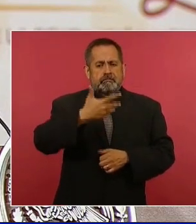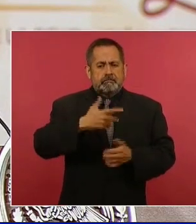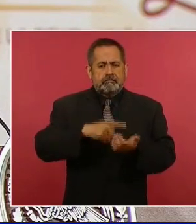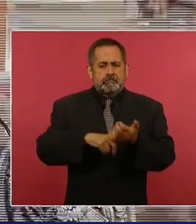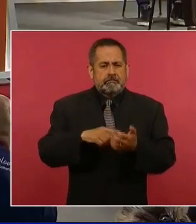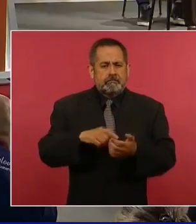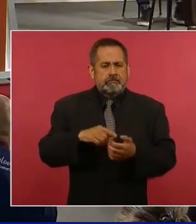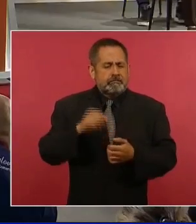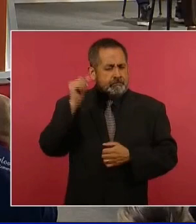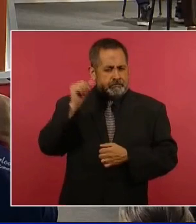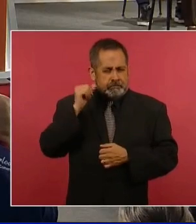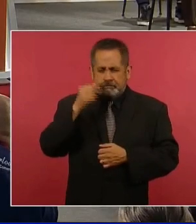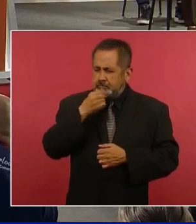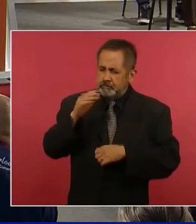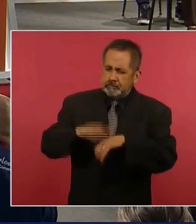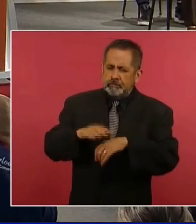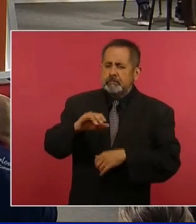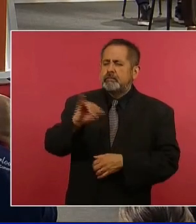Juan Pablo.